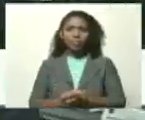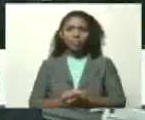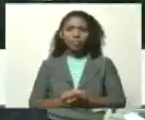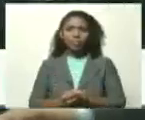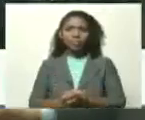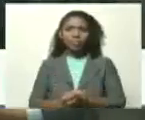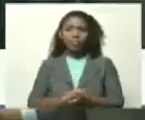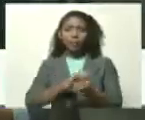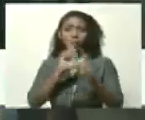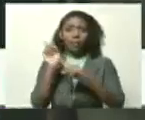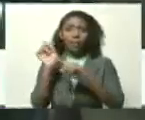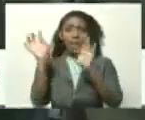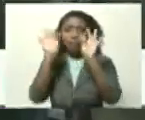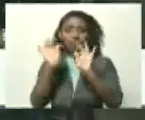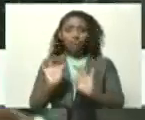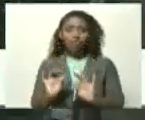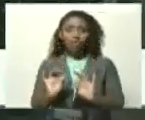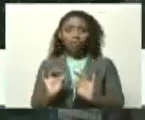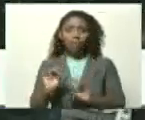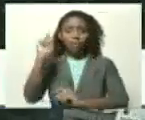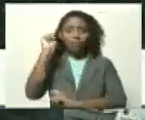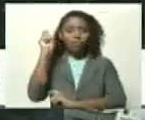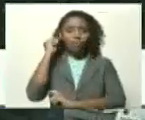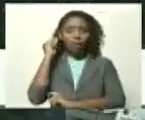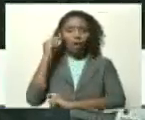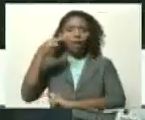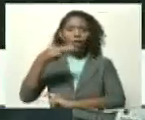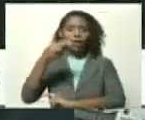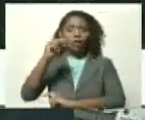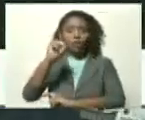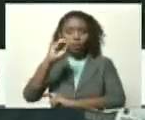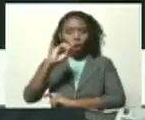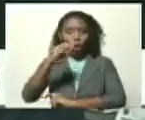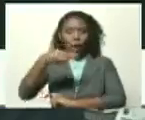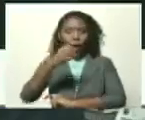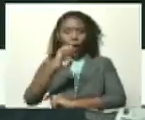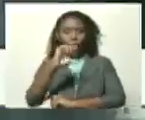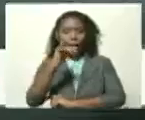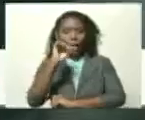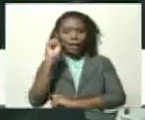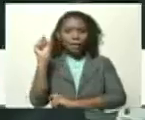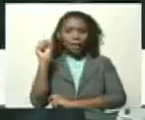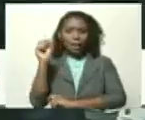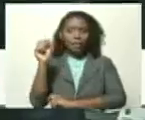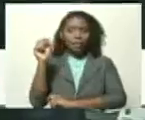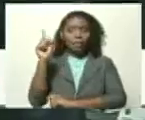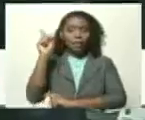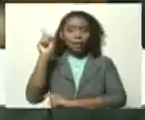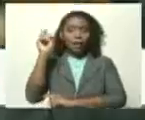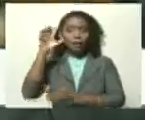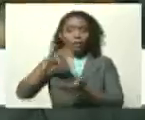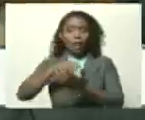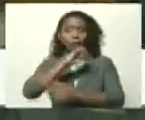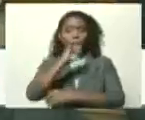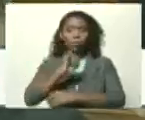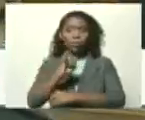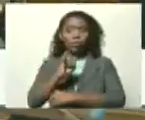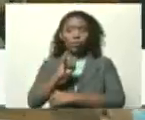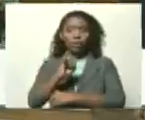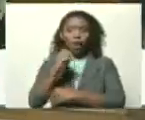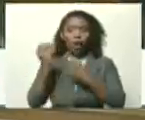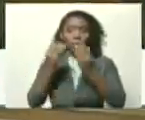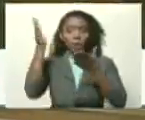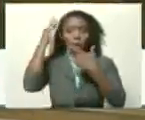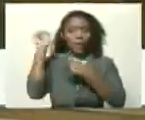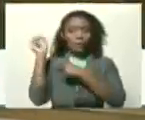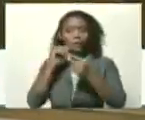De esta forma, la diputada Noelí Pocaterra, diputada indígena por el Estado Zulia, culmina su labor en esta sesión